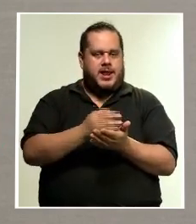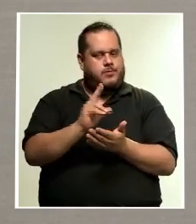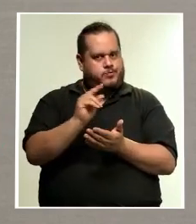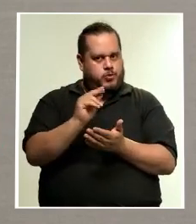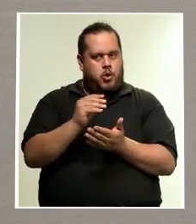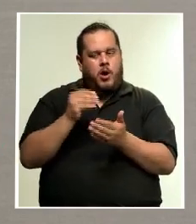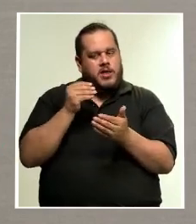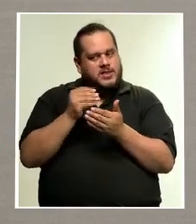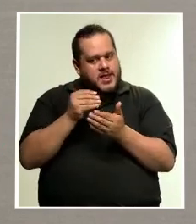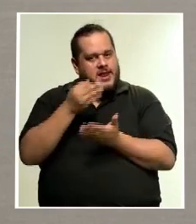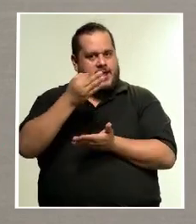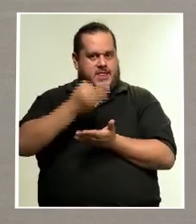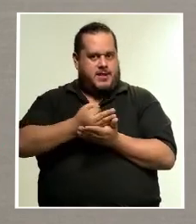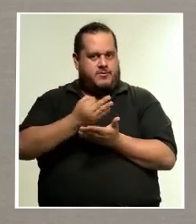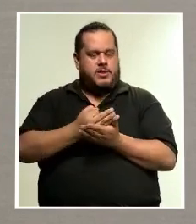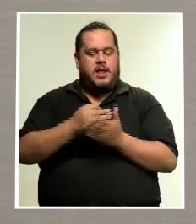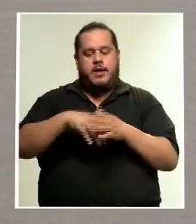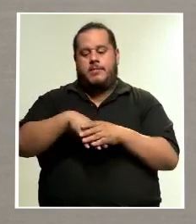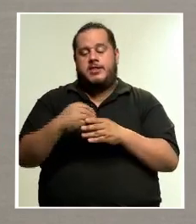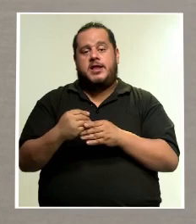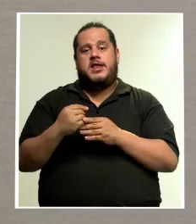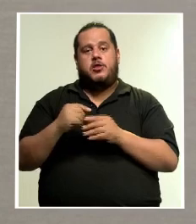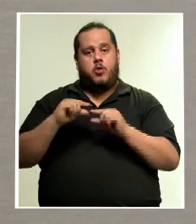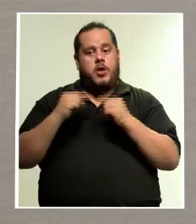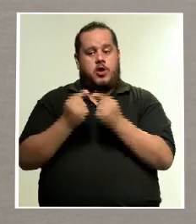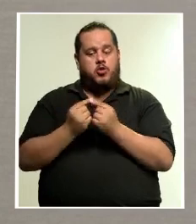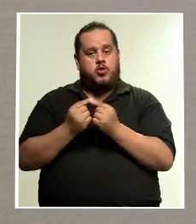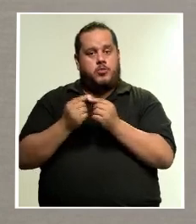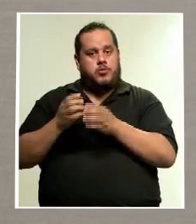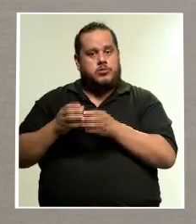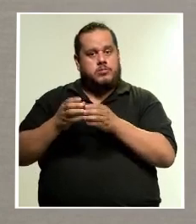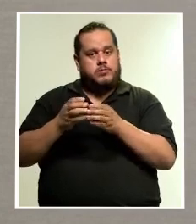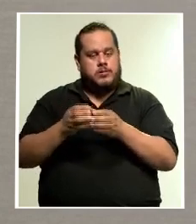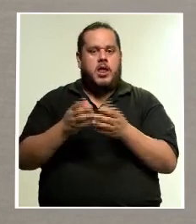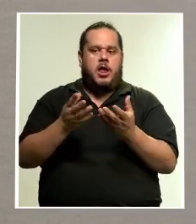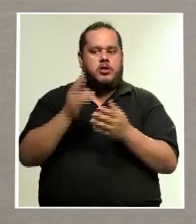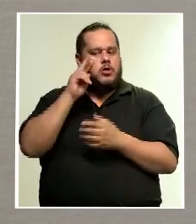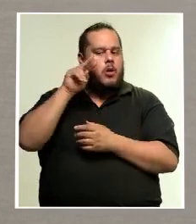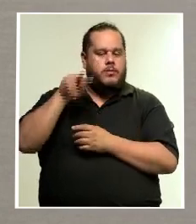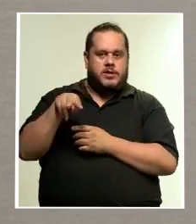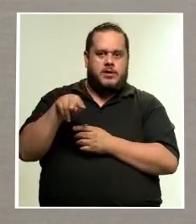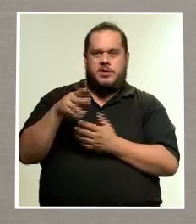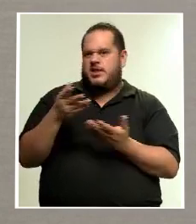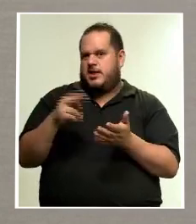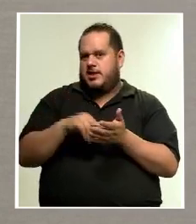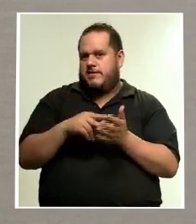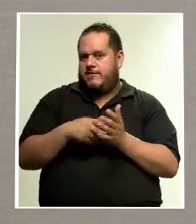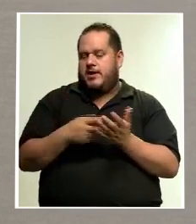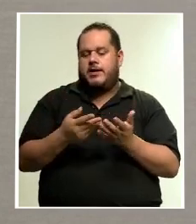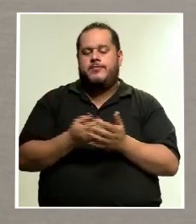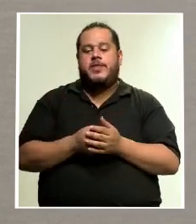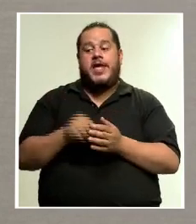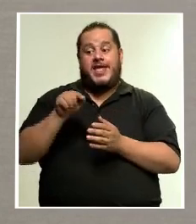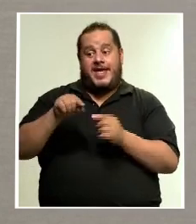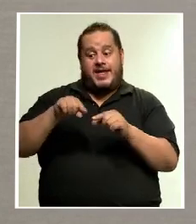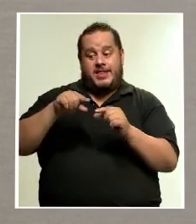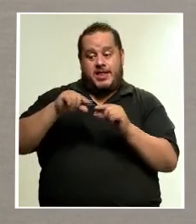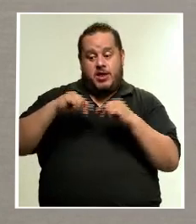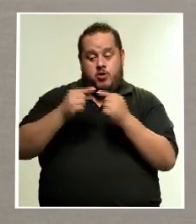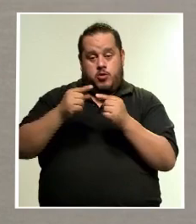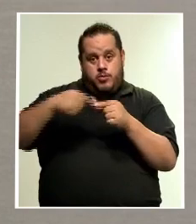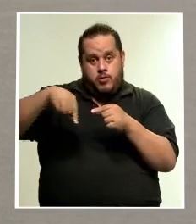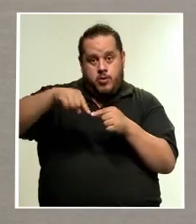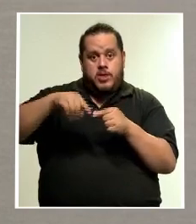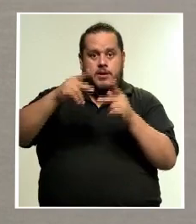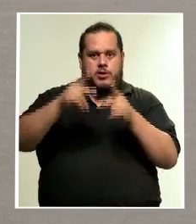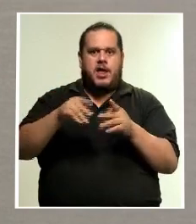la frontera. Van saliendo en grupos y esos grupos son disímiles. ¿Qué quiere decir eso? Que en ese grupo de personas hay muchas